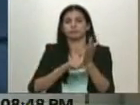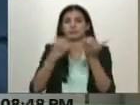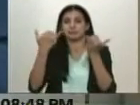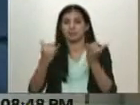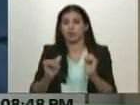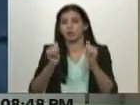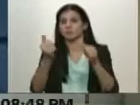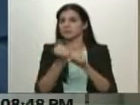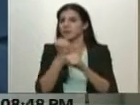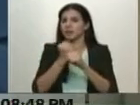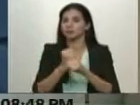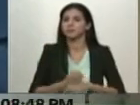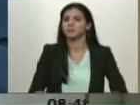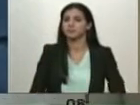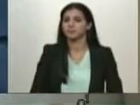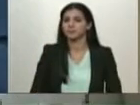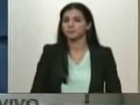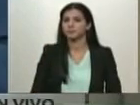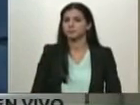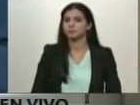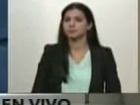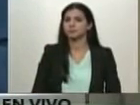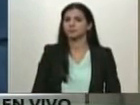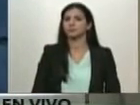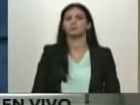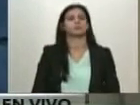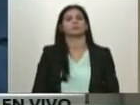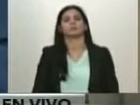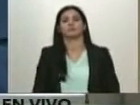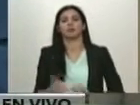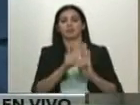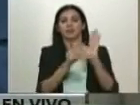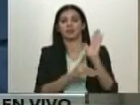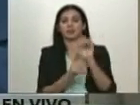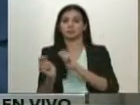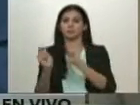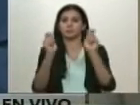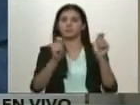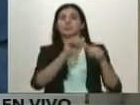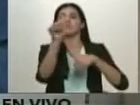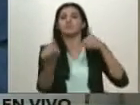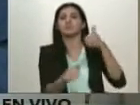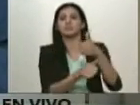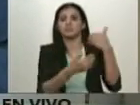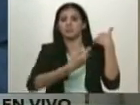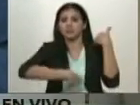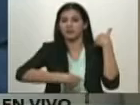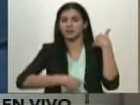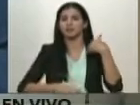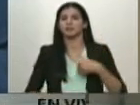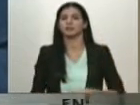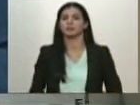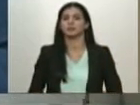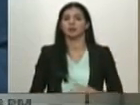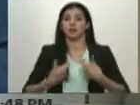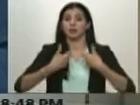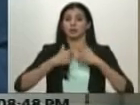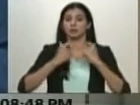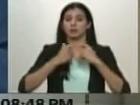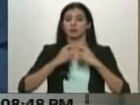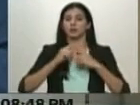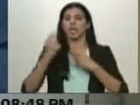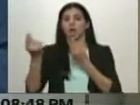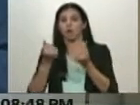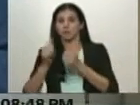inmediata. Delego este decreto activamente en el vicepresidente ejecutivo, en el vicepresidente de Economía, en